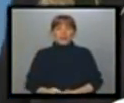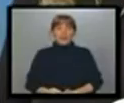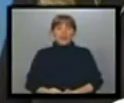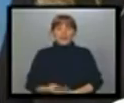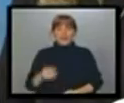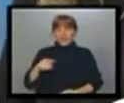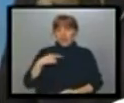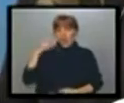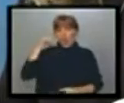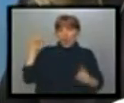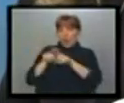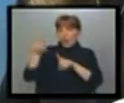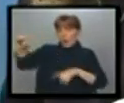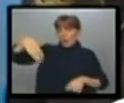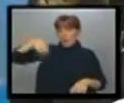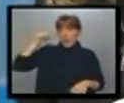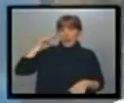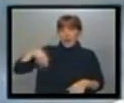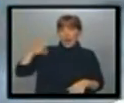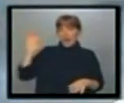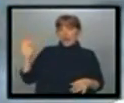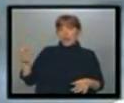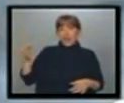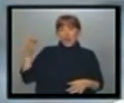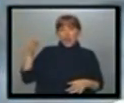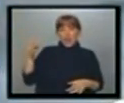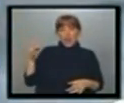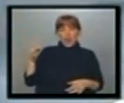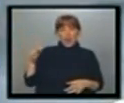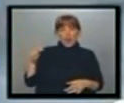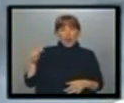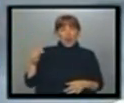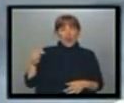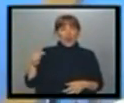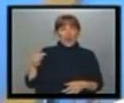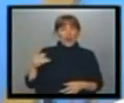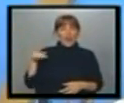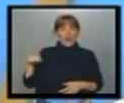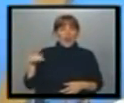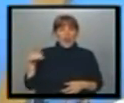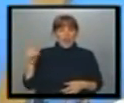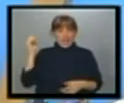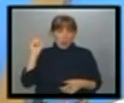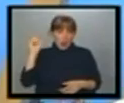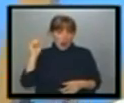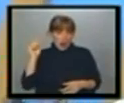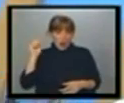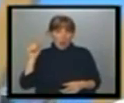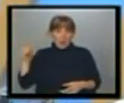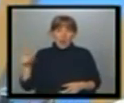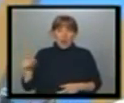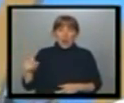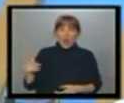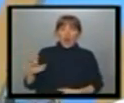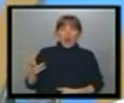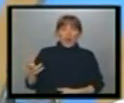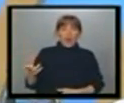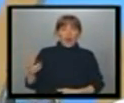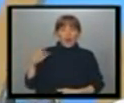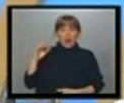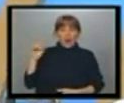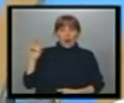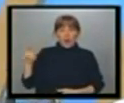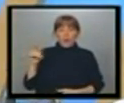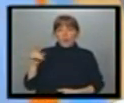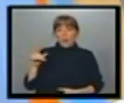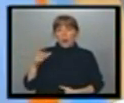estoy con Mariano. Pero, mirá que eso no cuesta nada. Estoy en las antípodas de su manera de cuidar la plata, pero en esa tiene razón. Porque, por ejemplo, lo